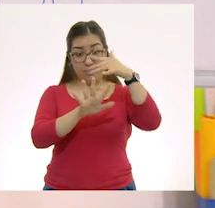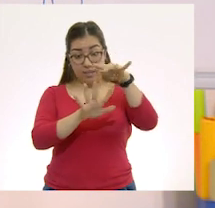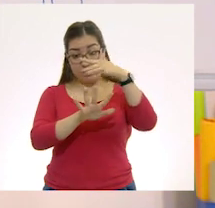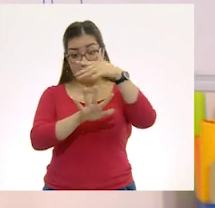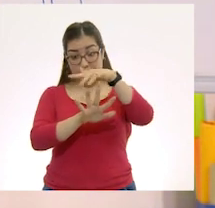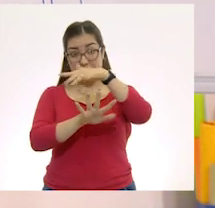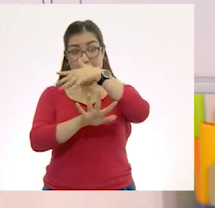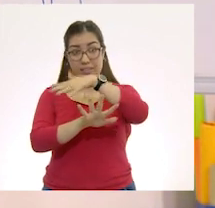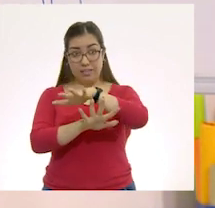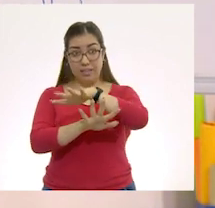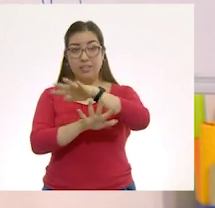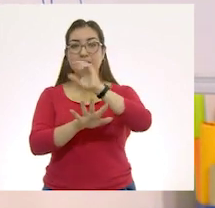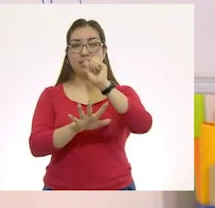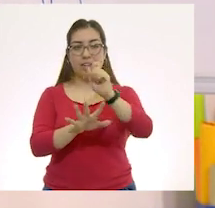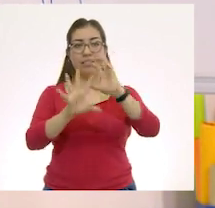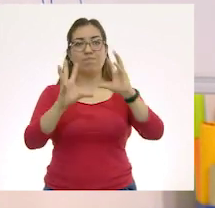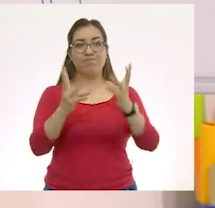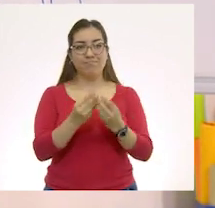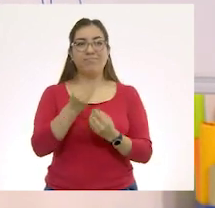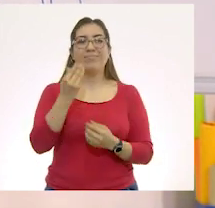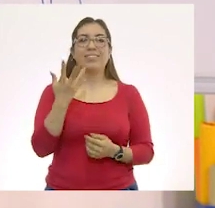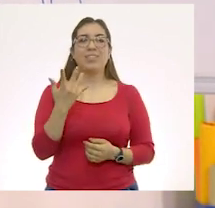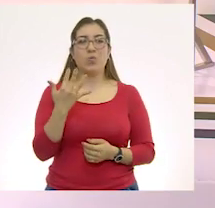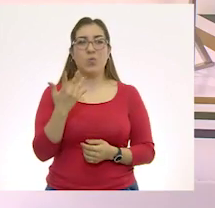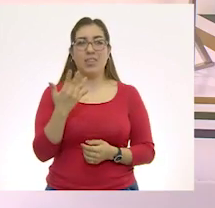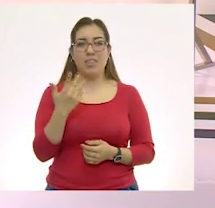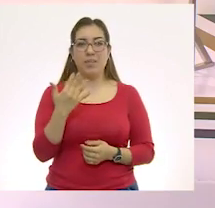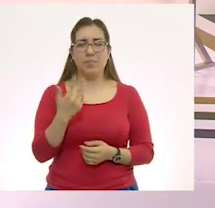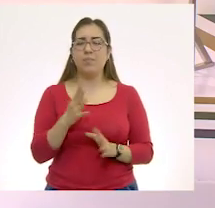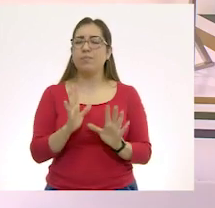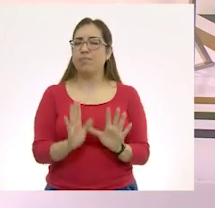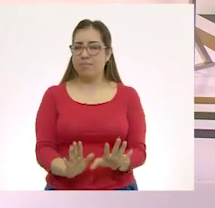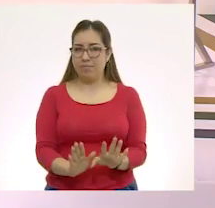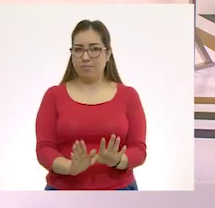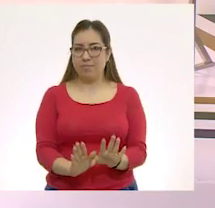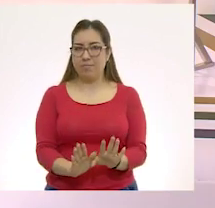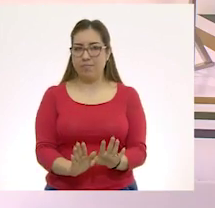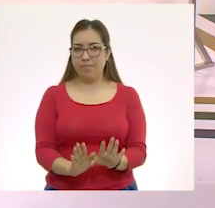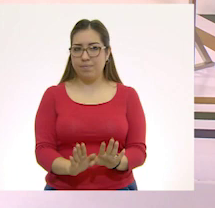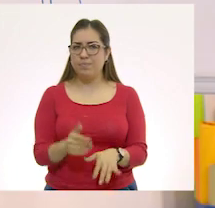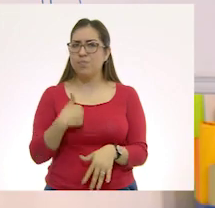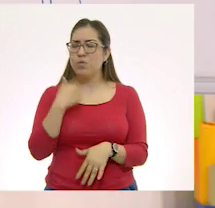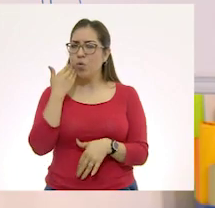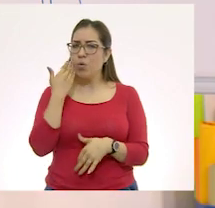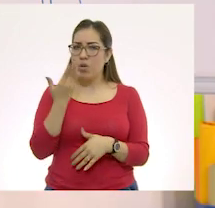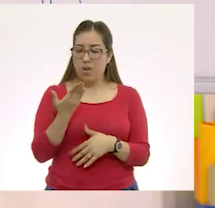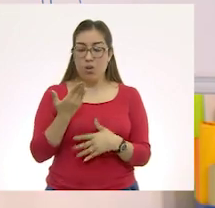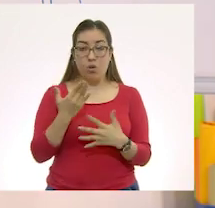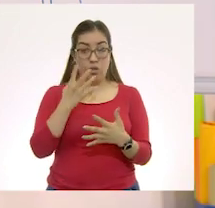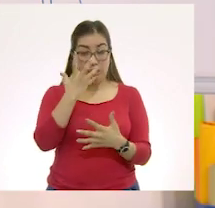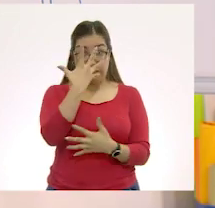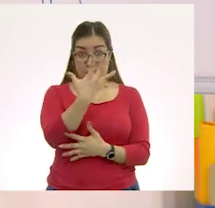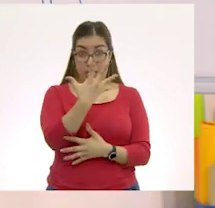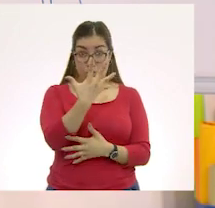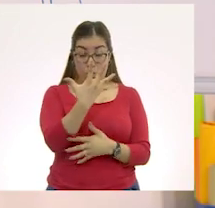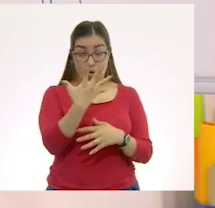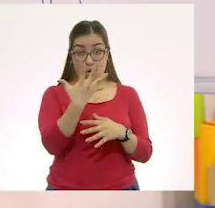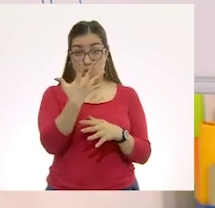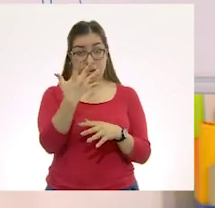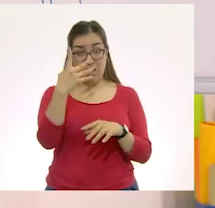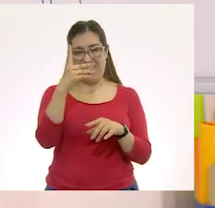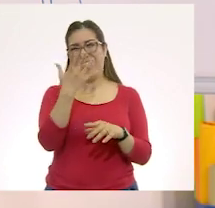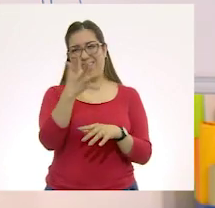niñas y niñas muy bien ahora si yo quisiera agrupar de cinco en cinco esas fichas